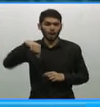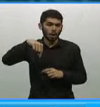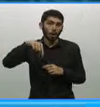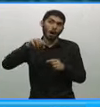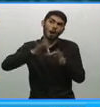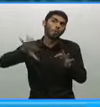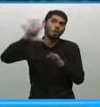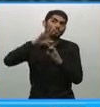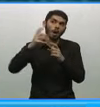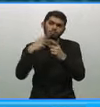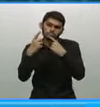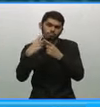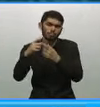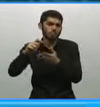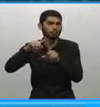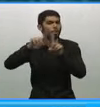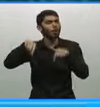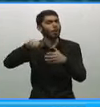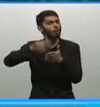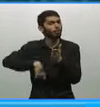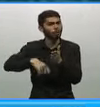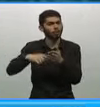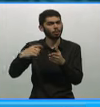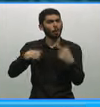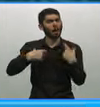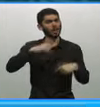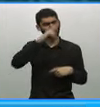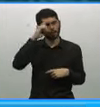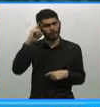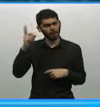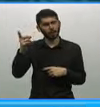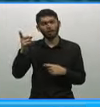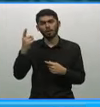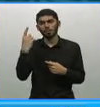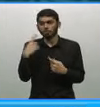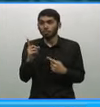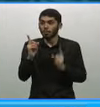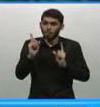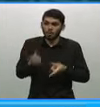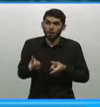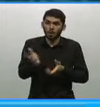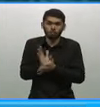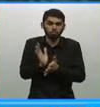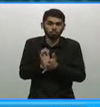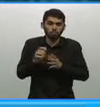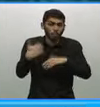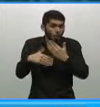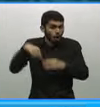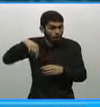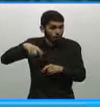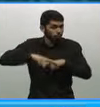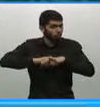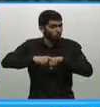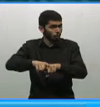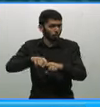está en Europa, cerrando su contratación por el Atlético de Madrid, todavía lo consideramos un futbolista del ámbito local que ha tenido